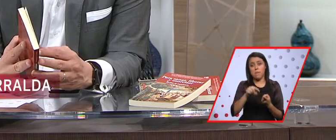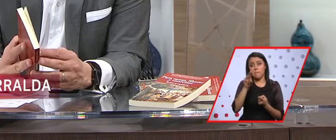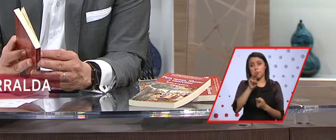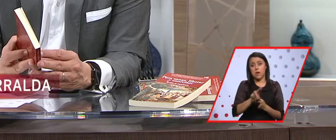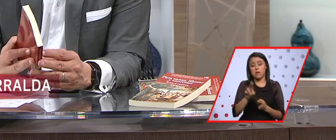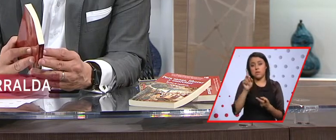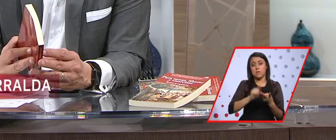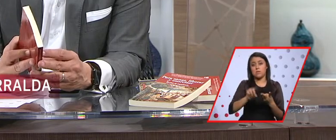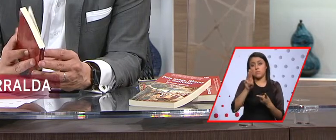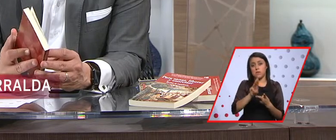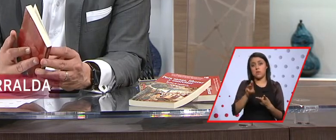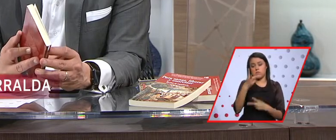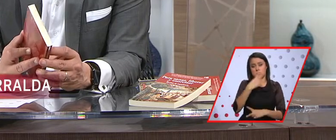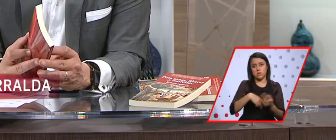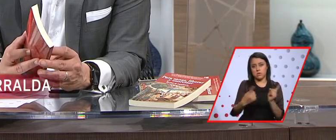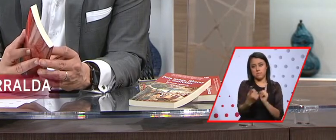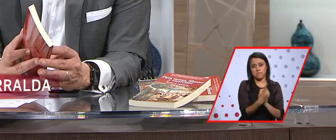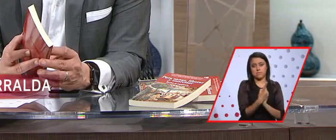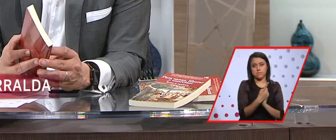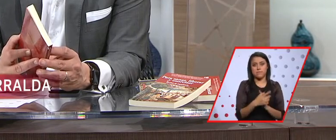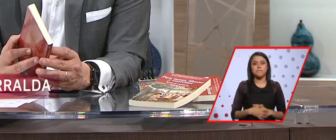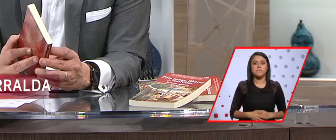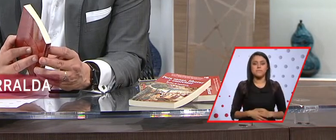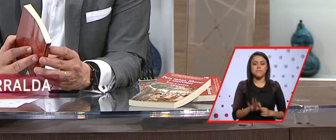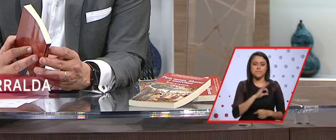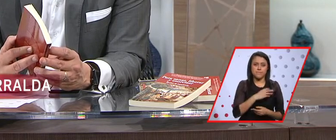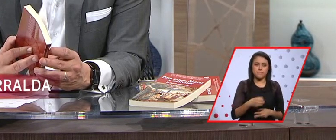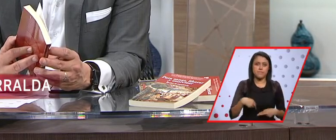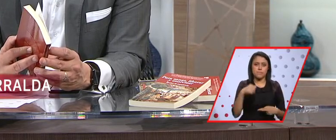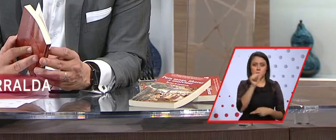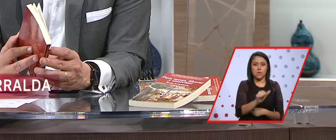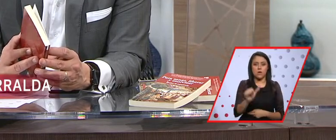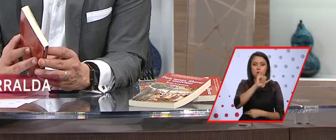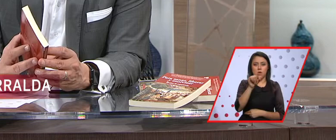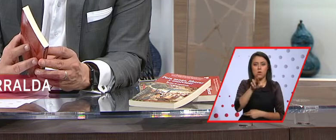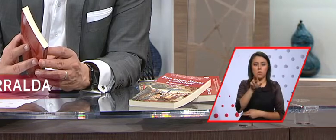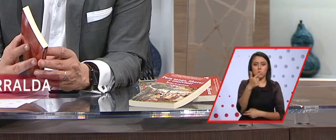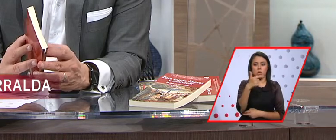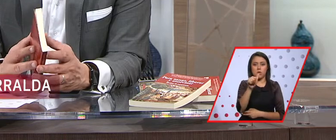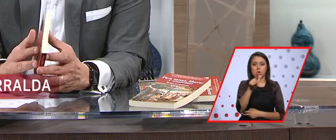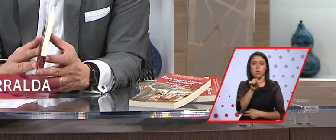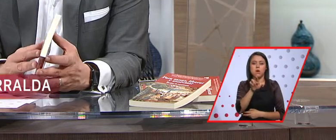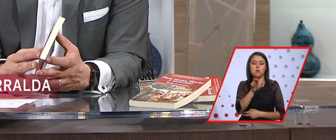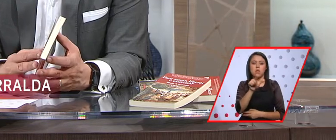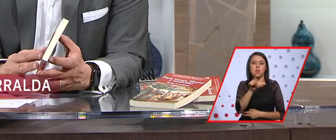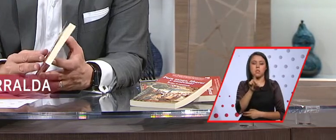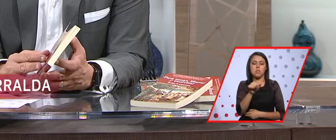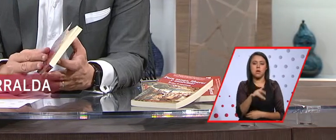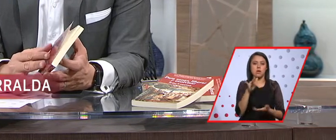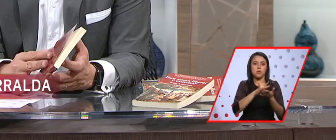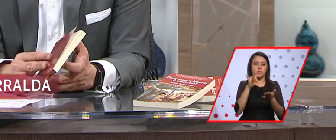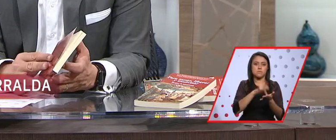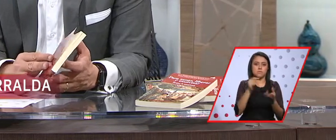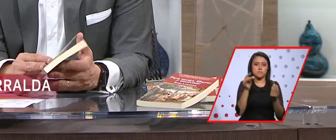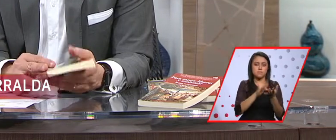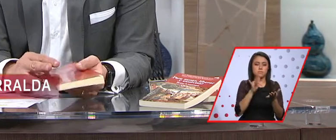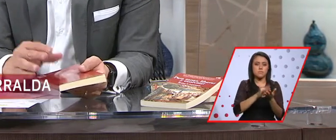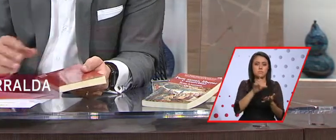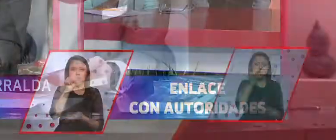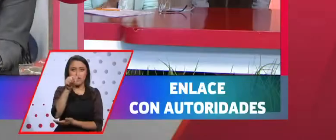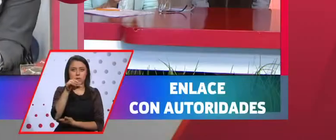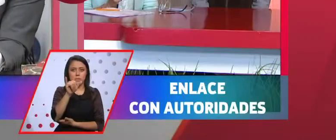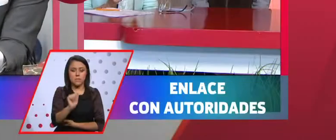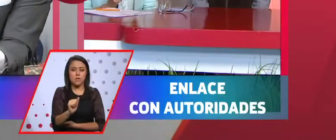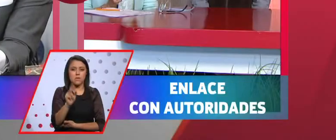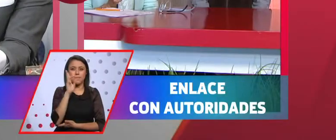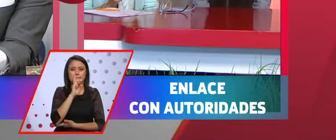miércoles para pasar por él. Y está a su disposición, @JorgeGarralda. Mi gracias. Samia José. Ah, sí, señor, nada